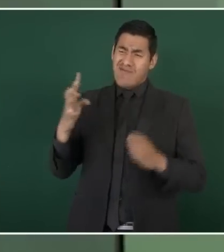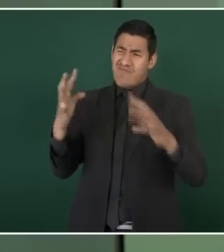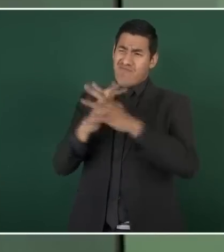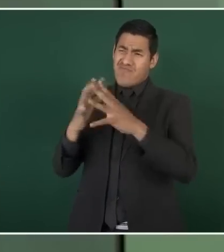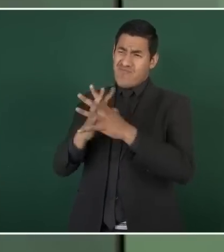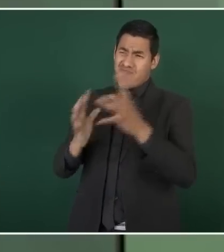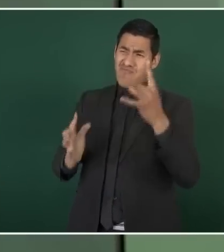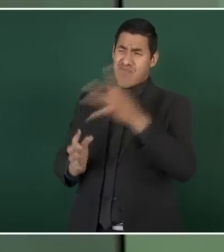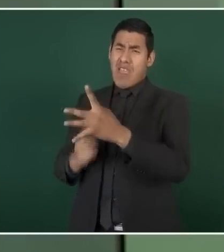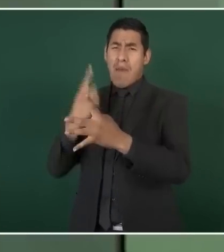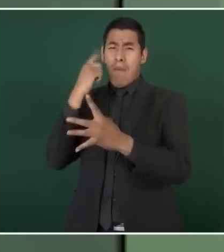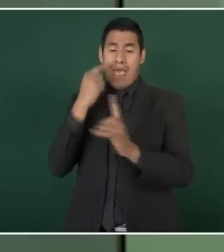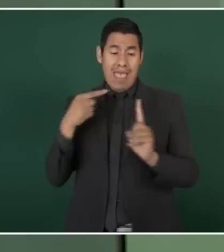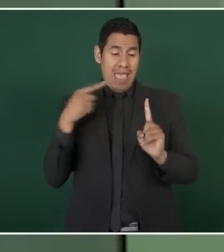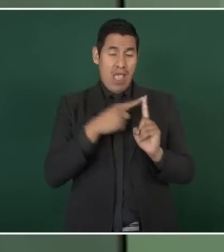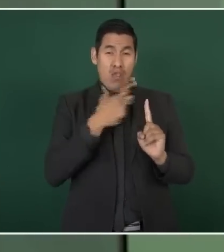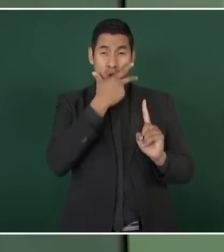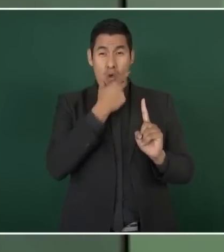mandatario.